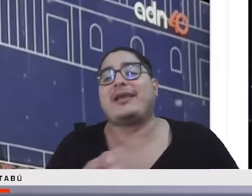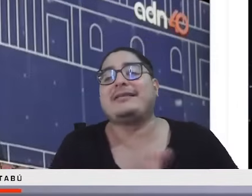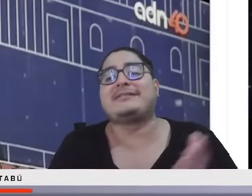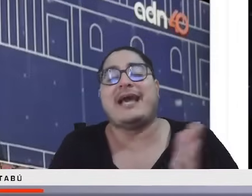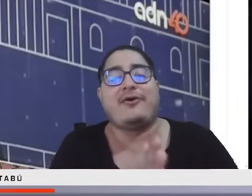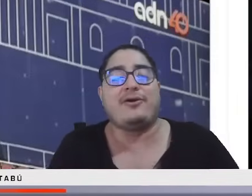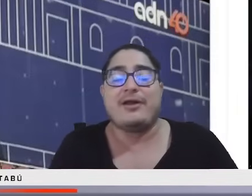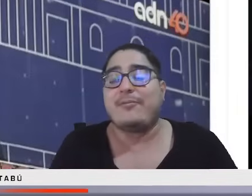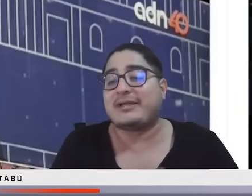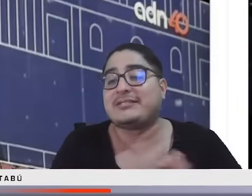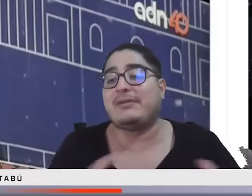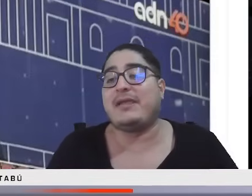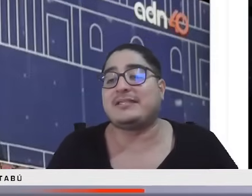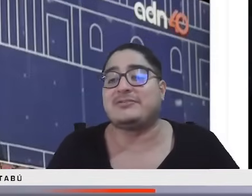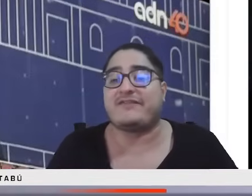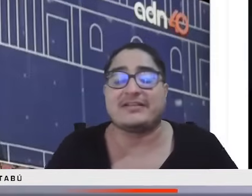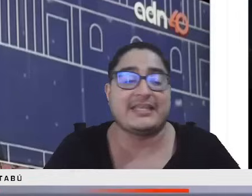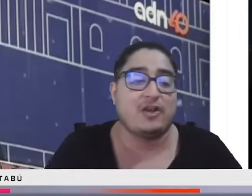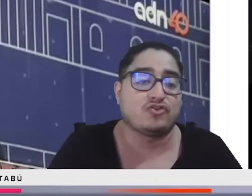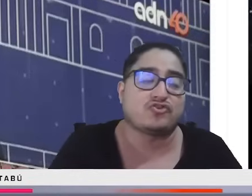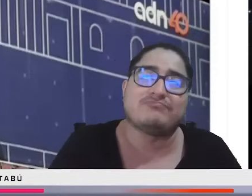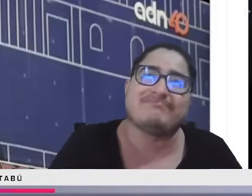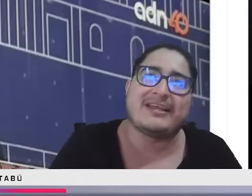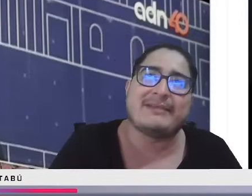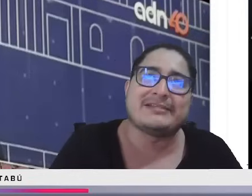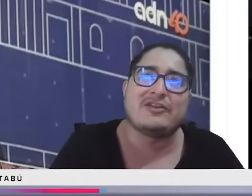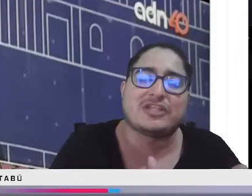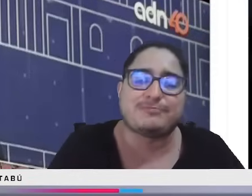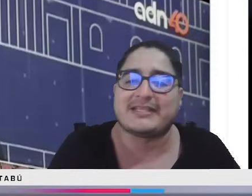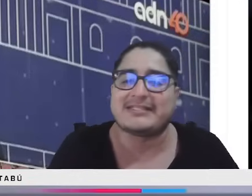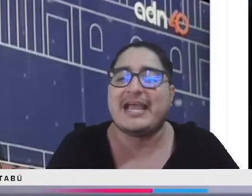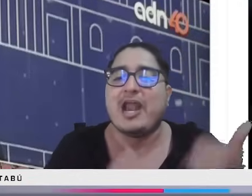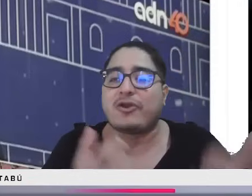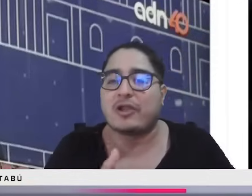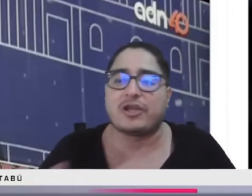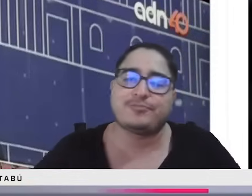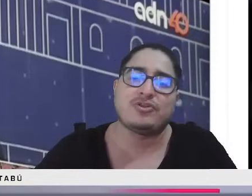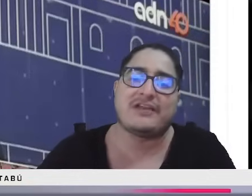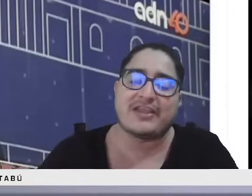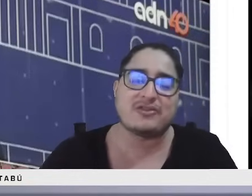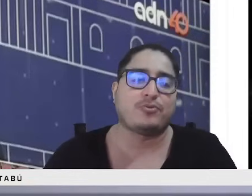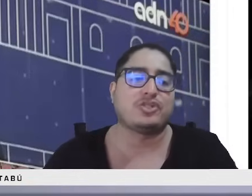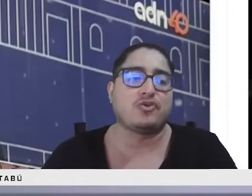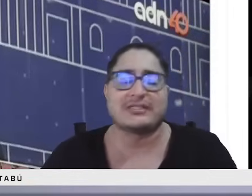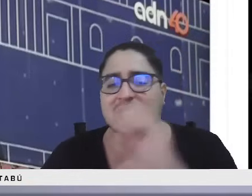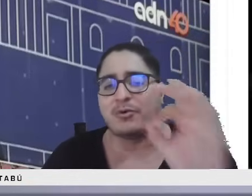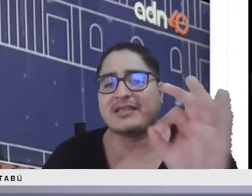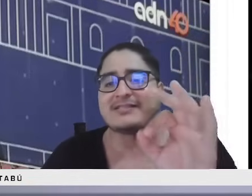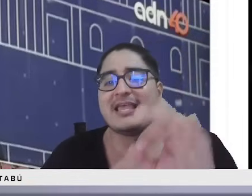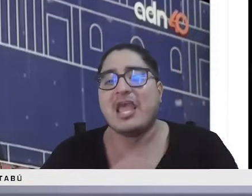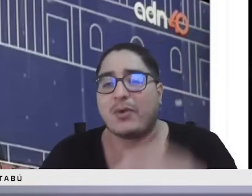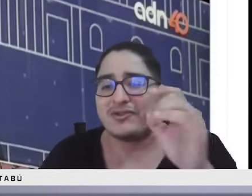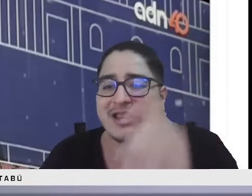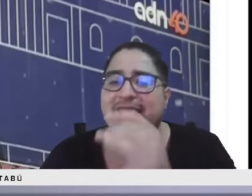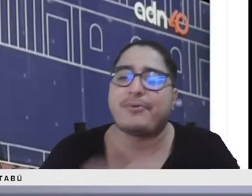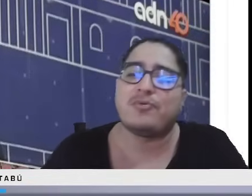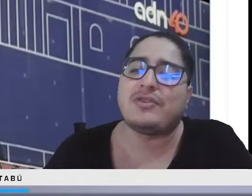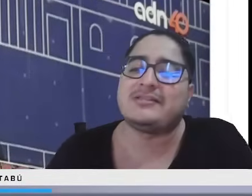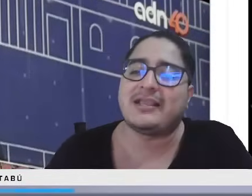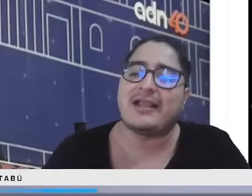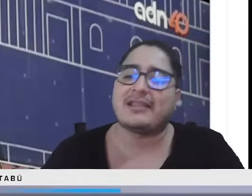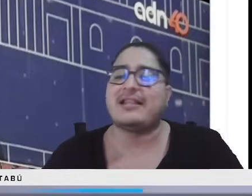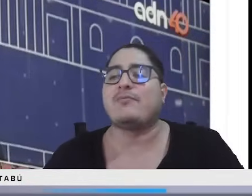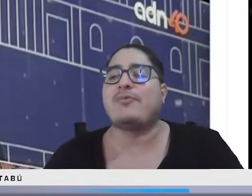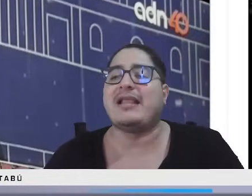quizá lo registraron, porque simplemente es una frase que los... más bien nos expresa lo que corresponde al frente opositor. Y así como dice, cuando el INE